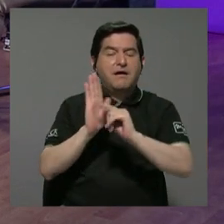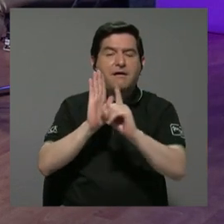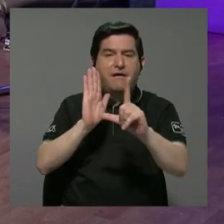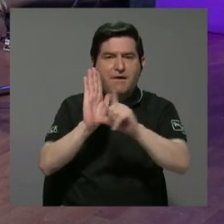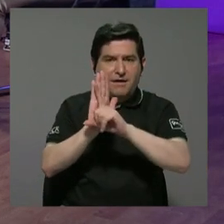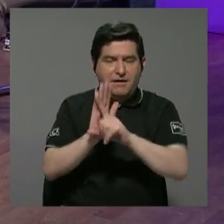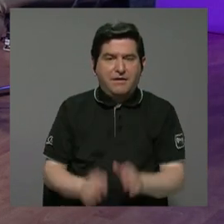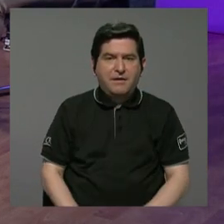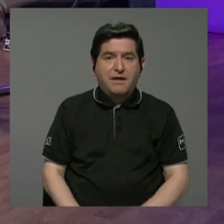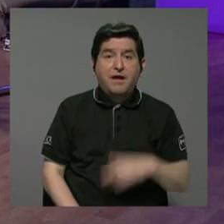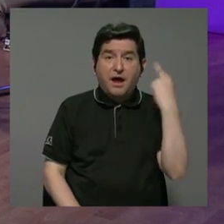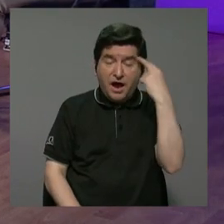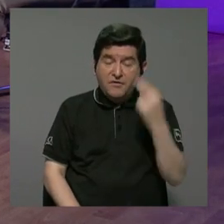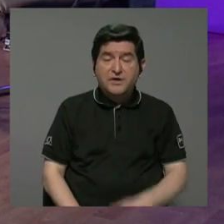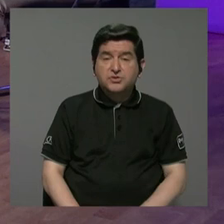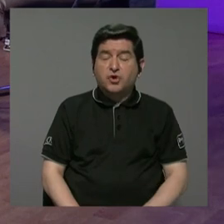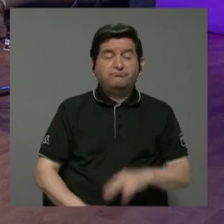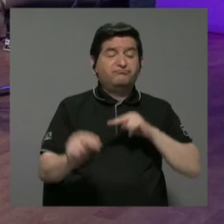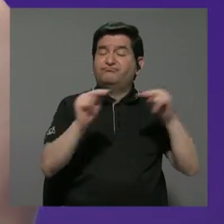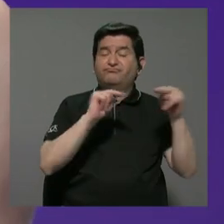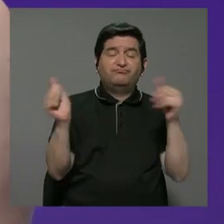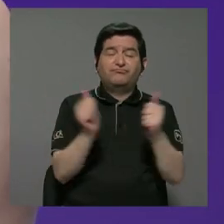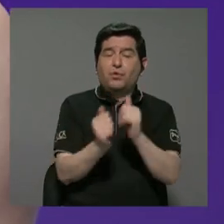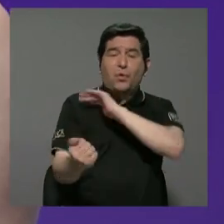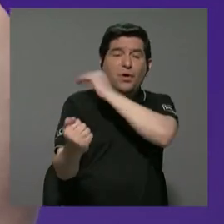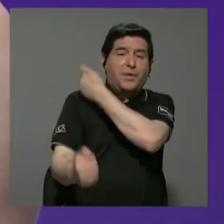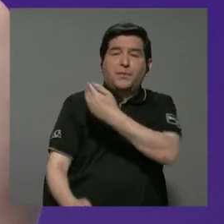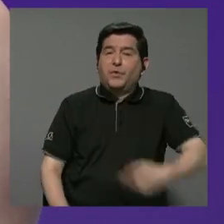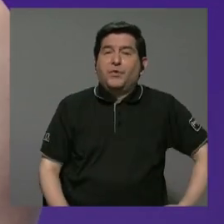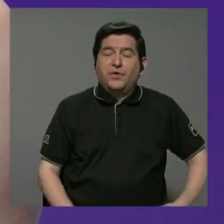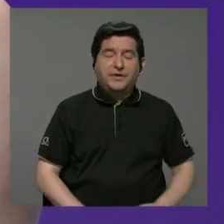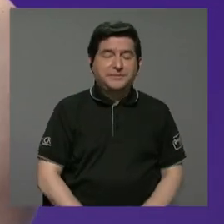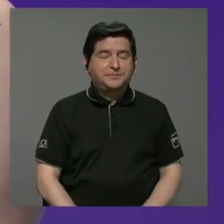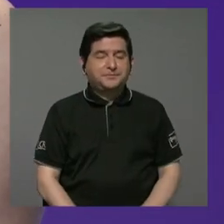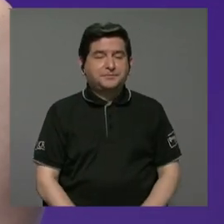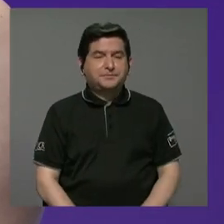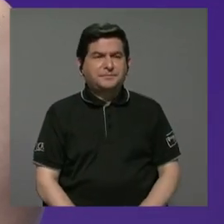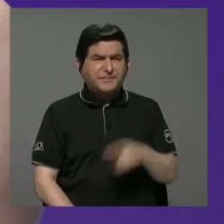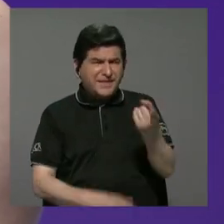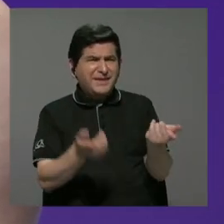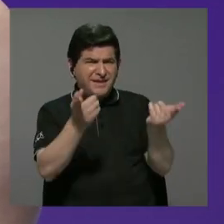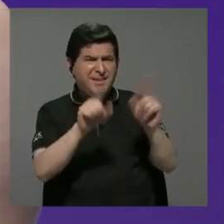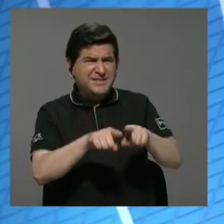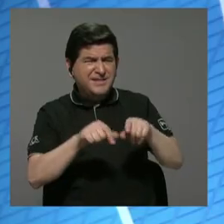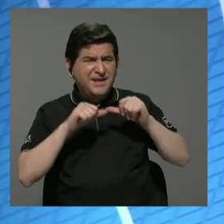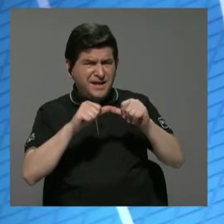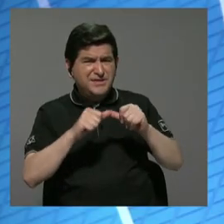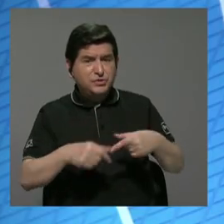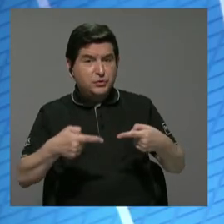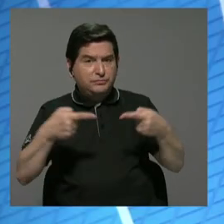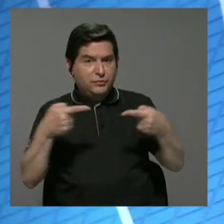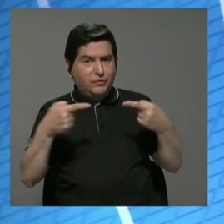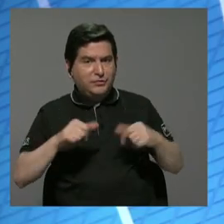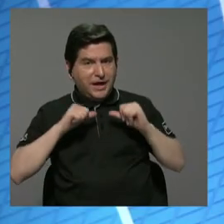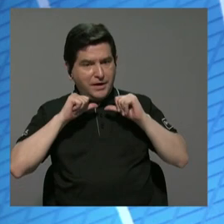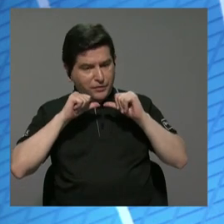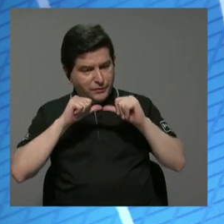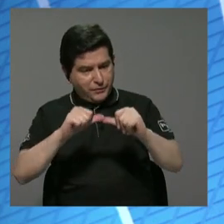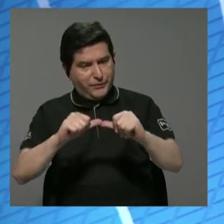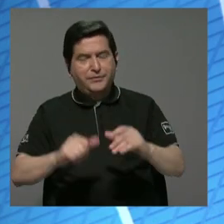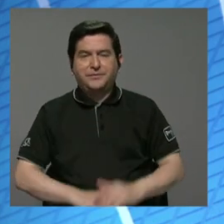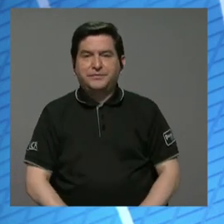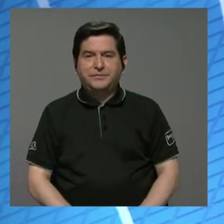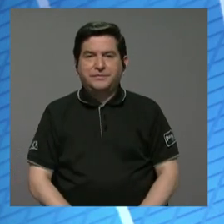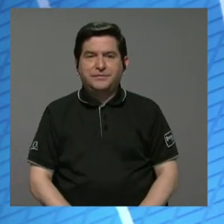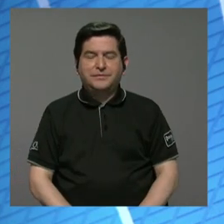Legislativa ante el cierre de puertas y de las negociaciones con el Poder Ejecutivo. Claro, y aquí seguimos con las contradicciones, ¿verdad? Porque un poco